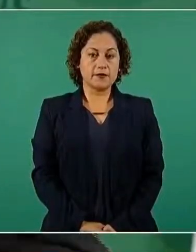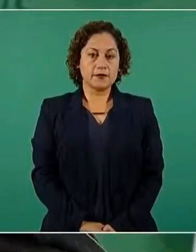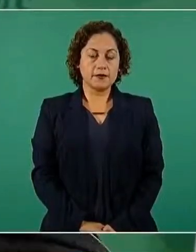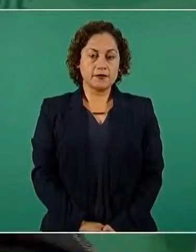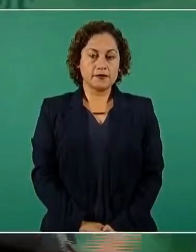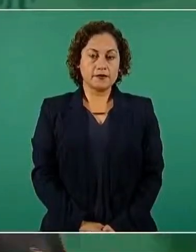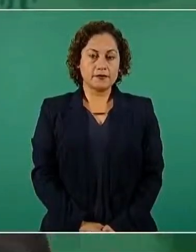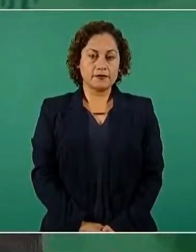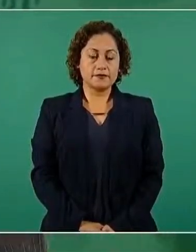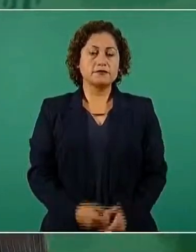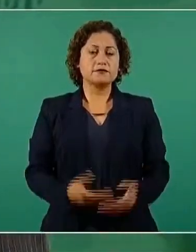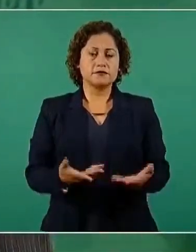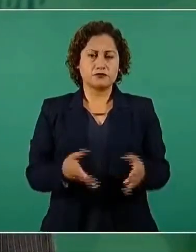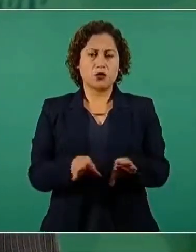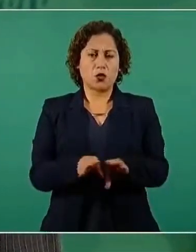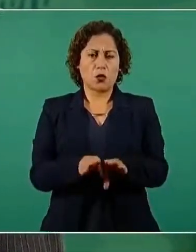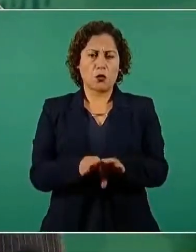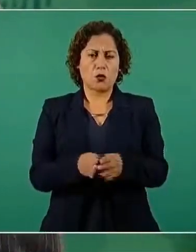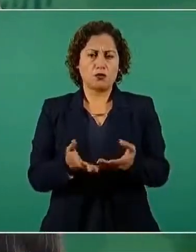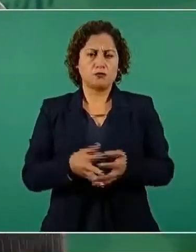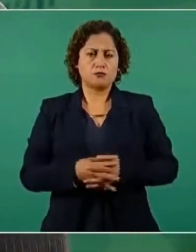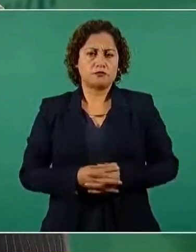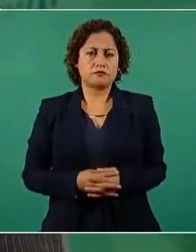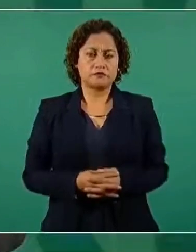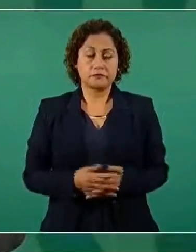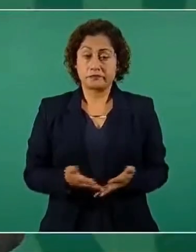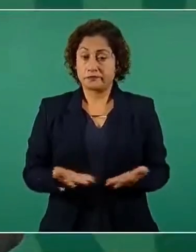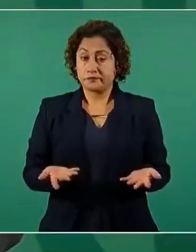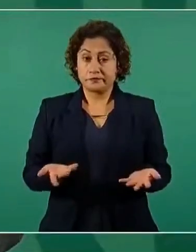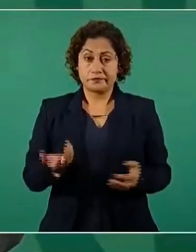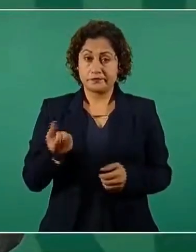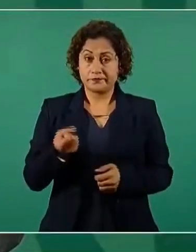¿Cómo le hacía? Pues así.